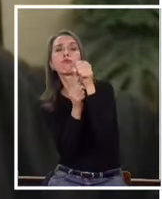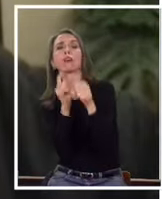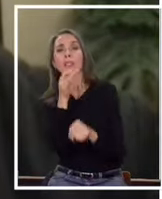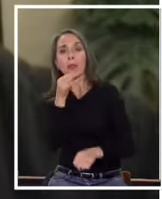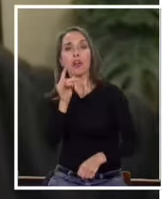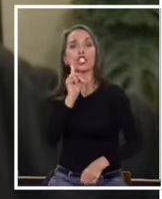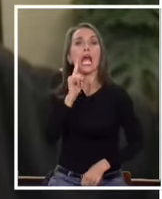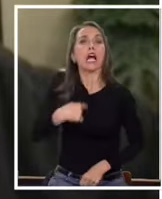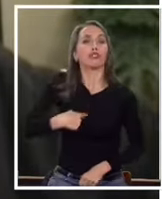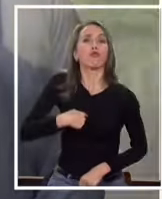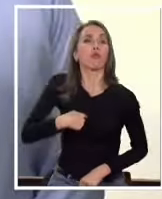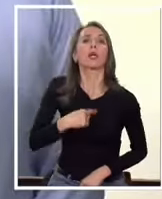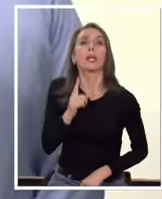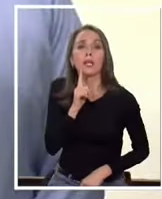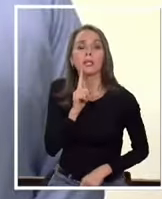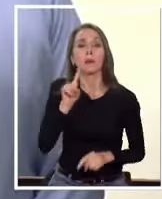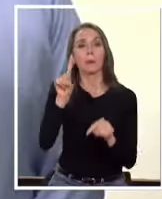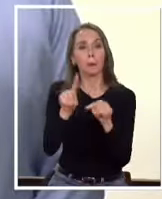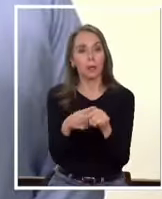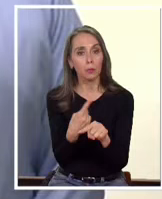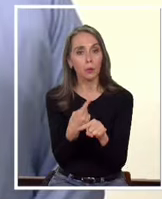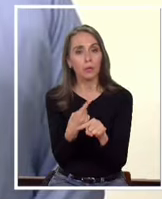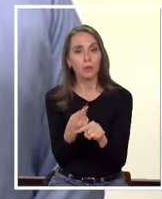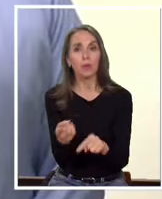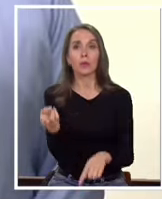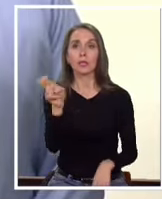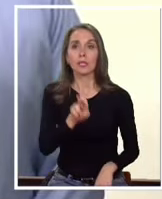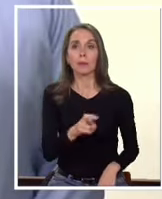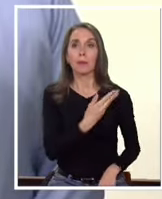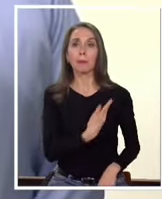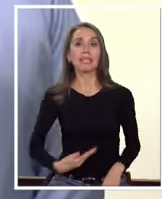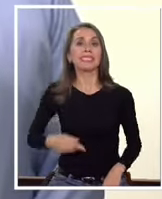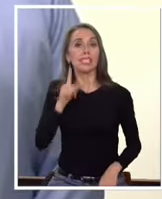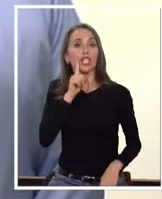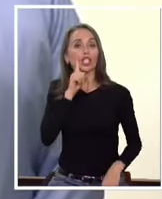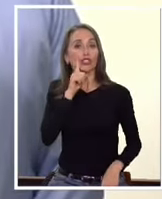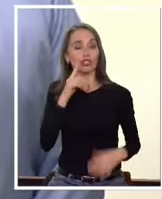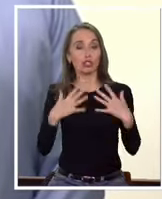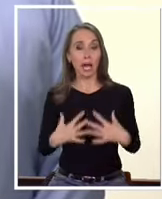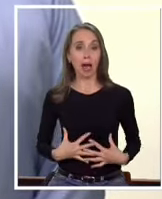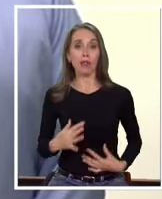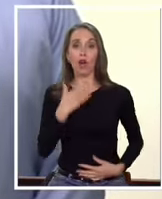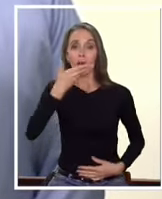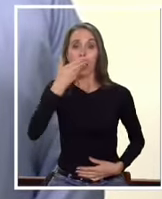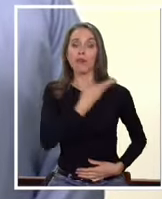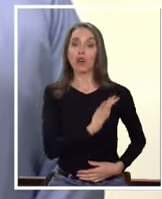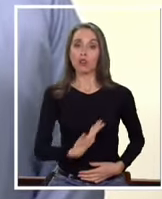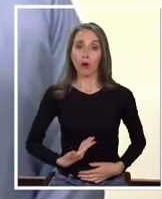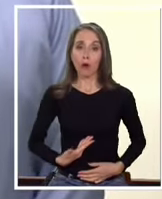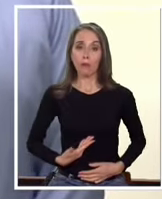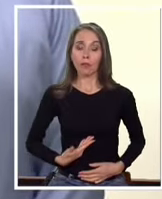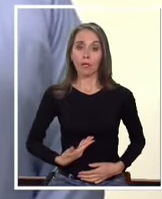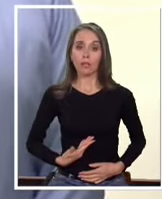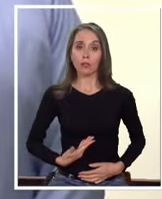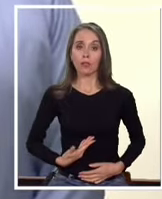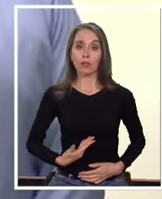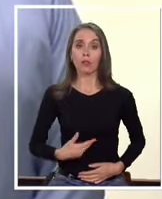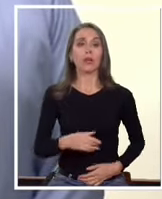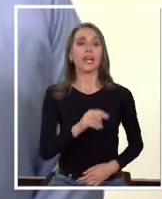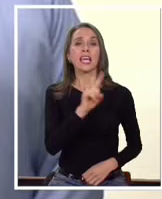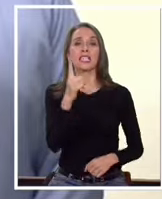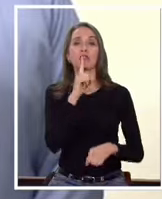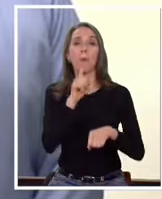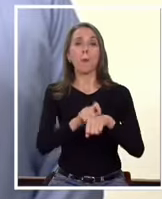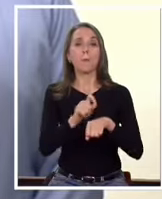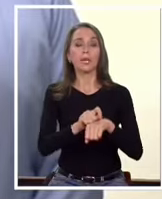Duque. Una vez más, reiteramos que como gobierno no vamos a desfallecer un solo